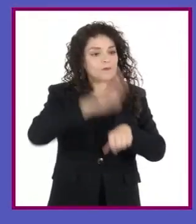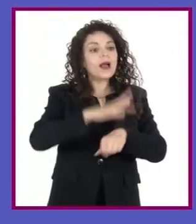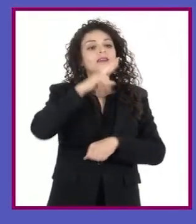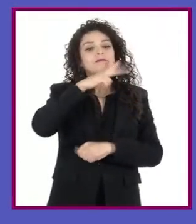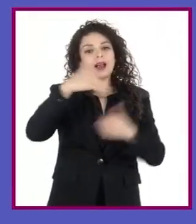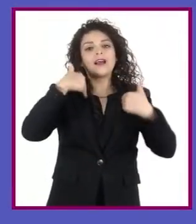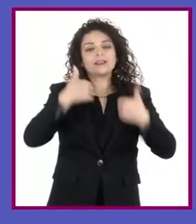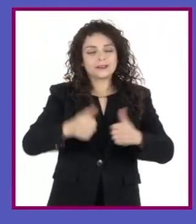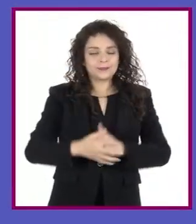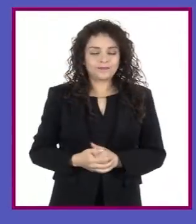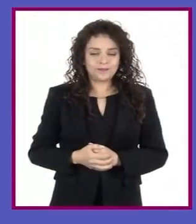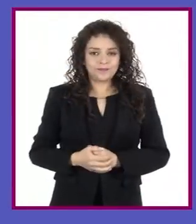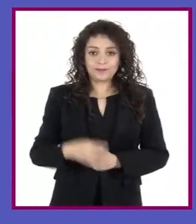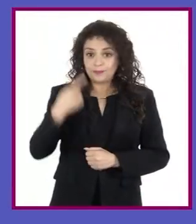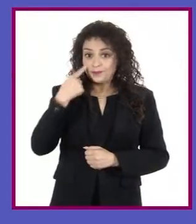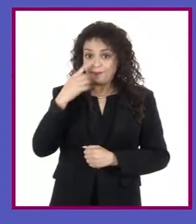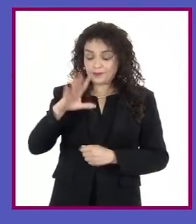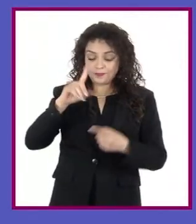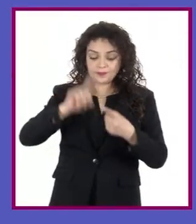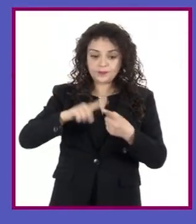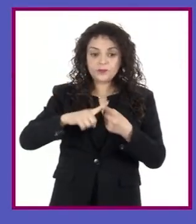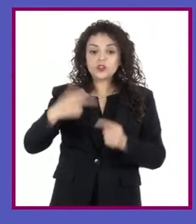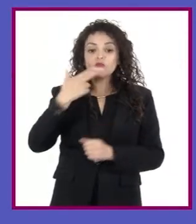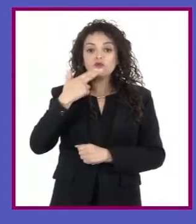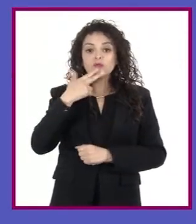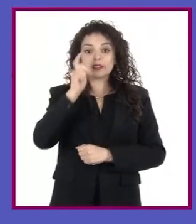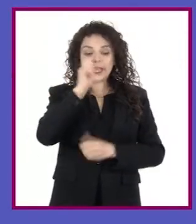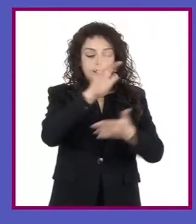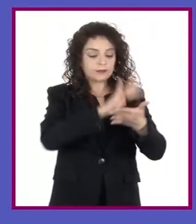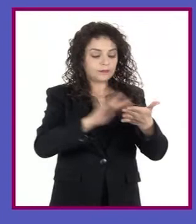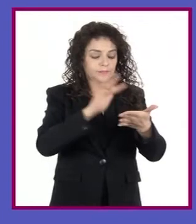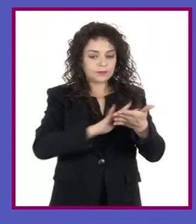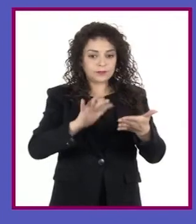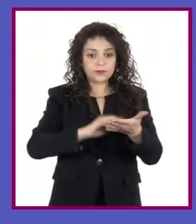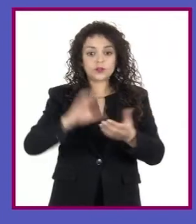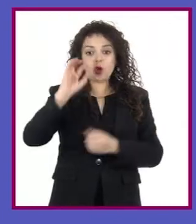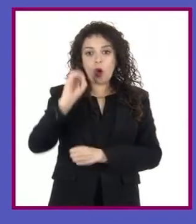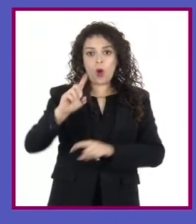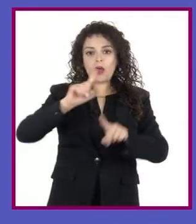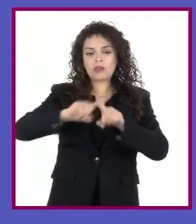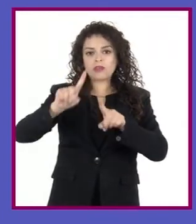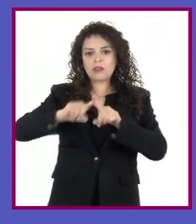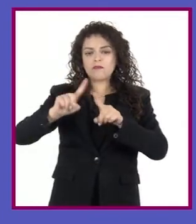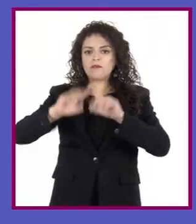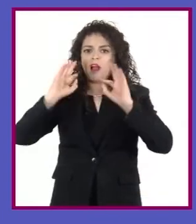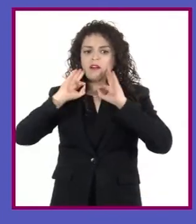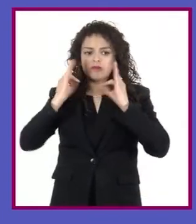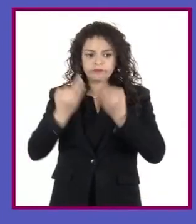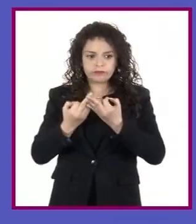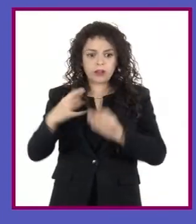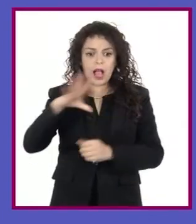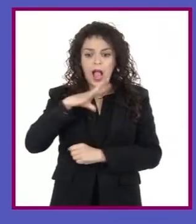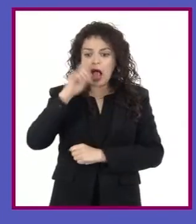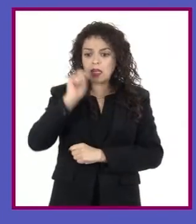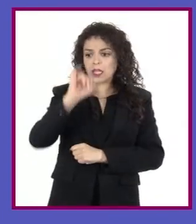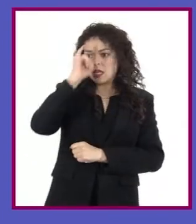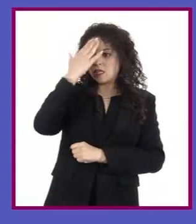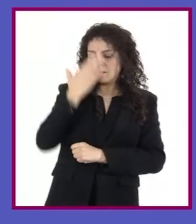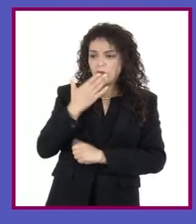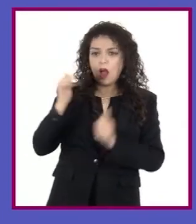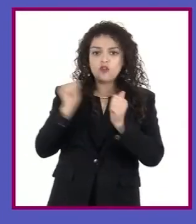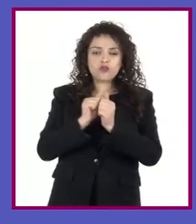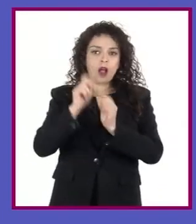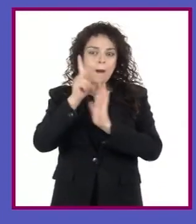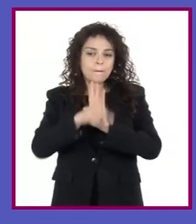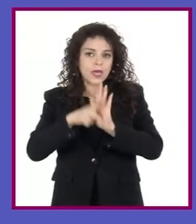1. Usa textos escritos y multimodales, que incluyan al mismo tiempo imagen y audiovisuales,